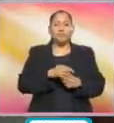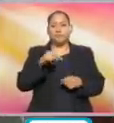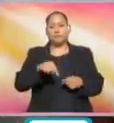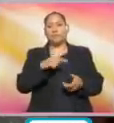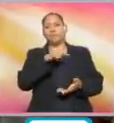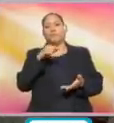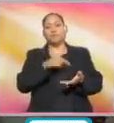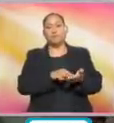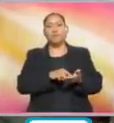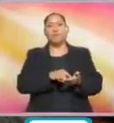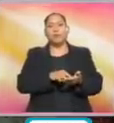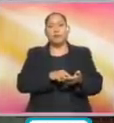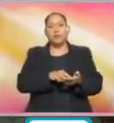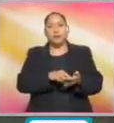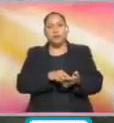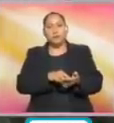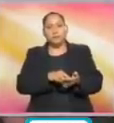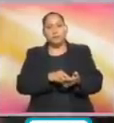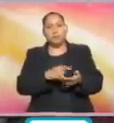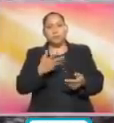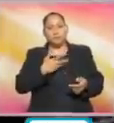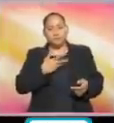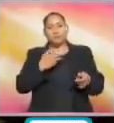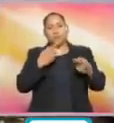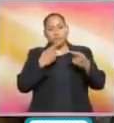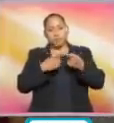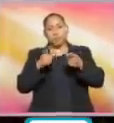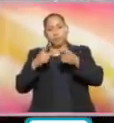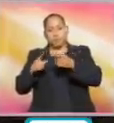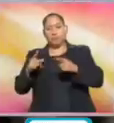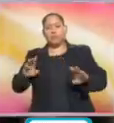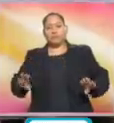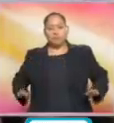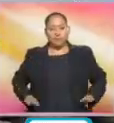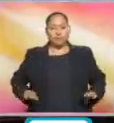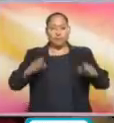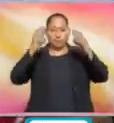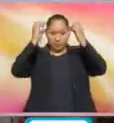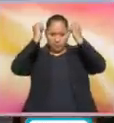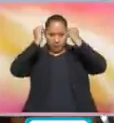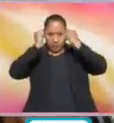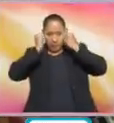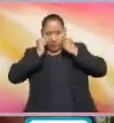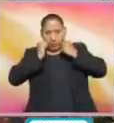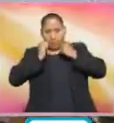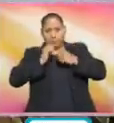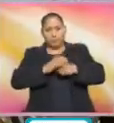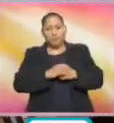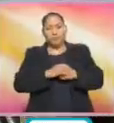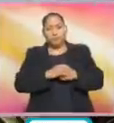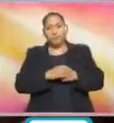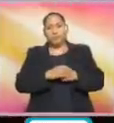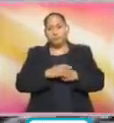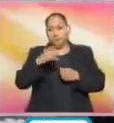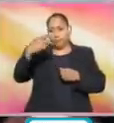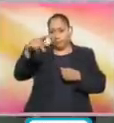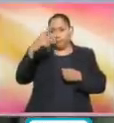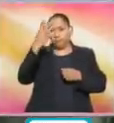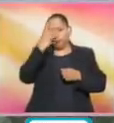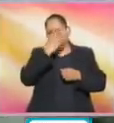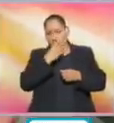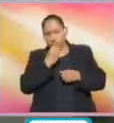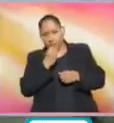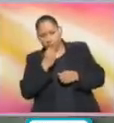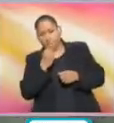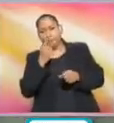lugar donde hay diferentes estilos de máscara, que bueno, la suya es muy bonita,